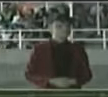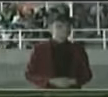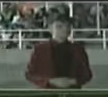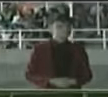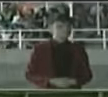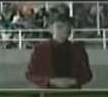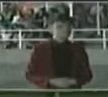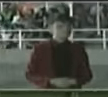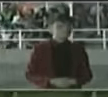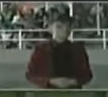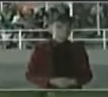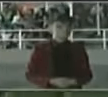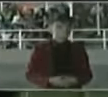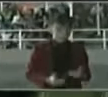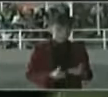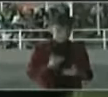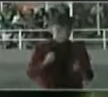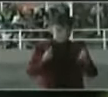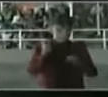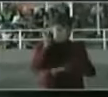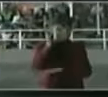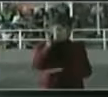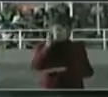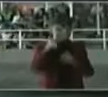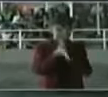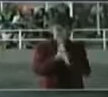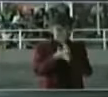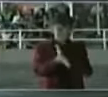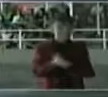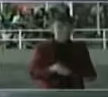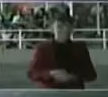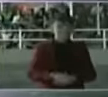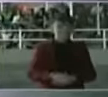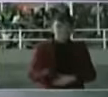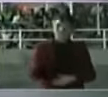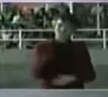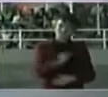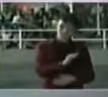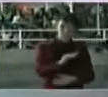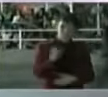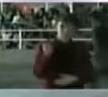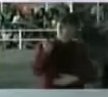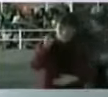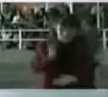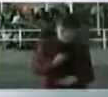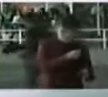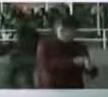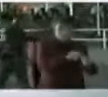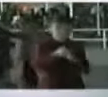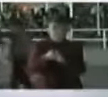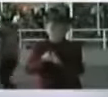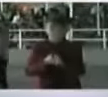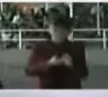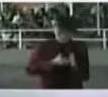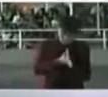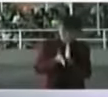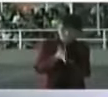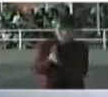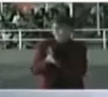Comencé este sermón diciendo que todos tenemos una historia que contar. Deme